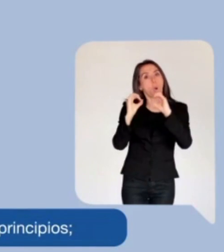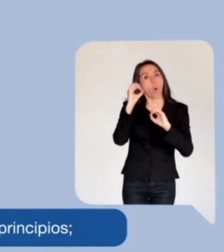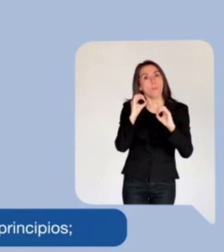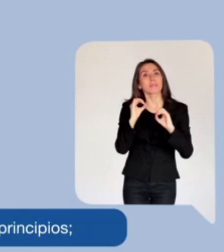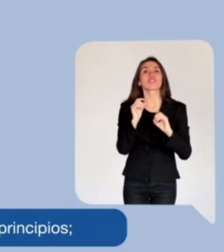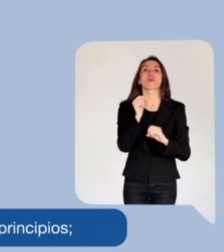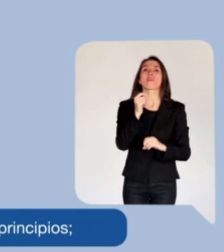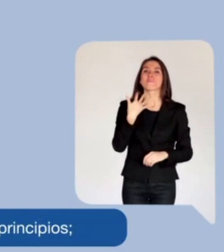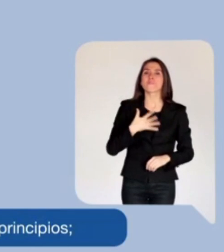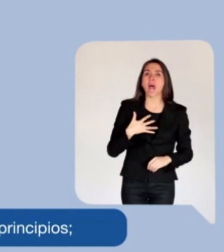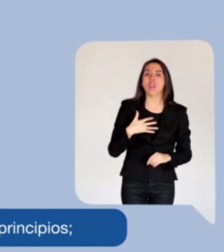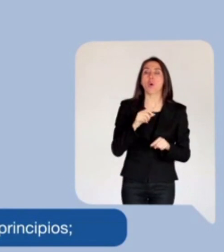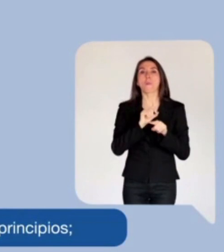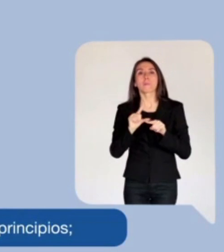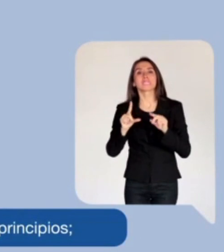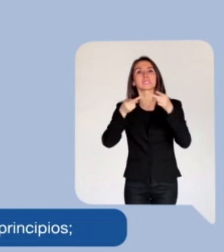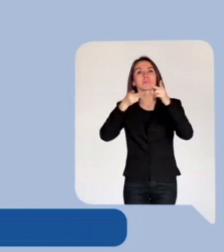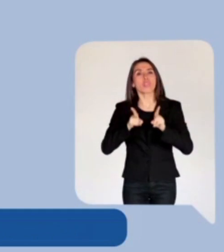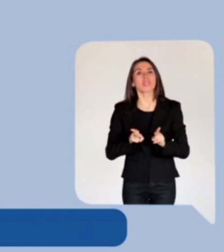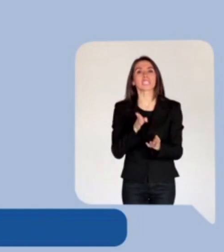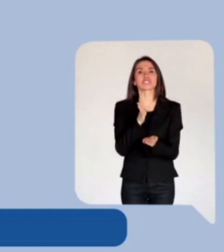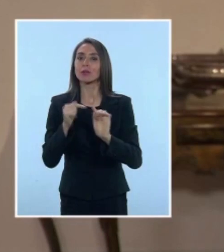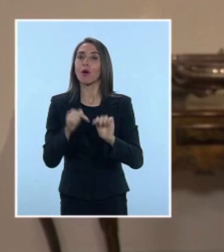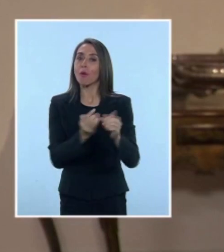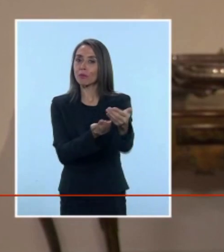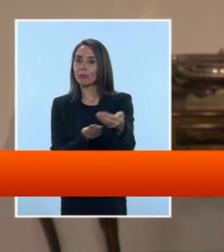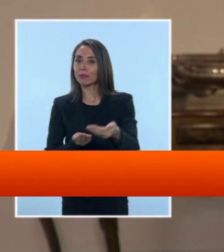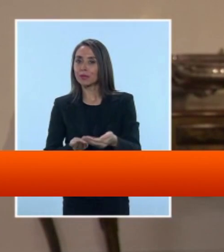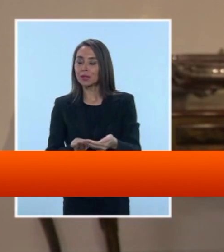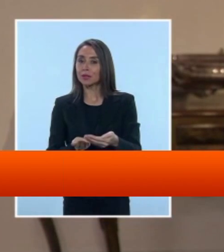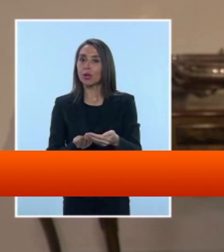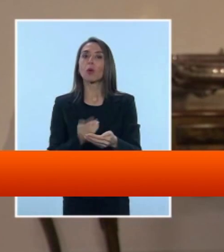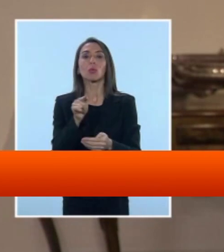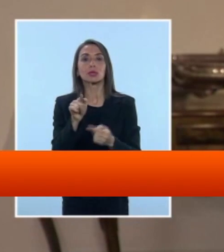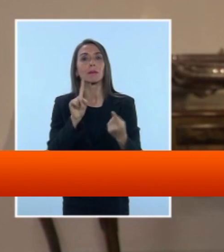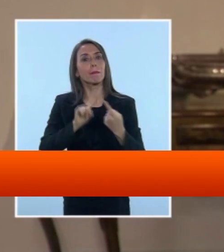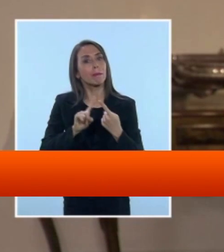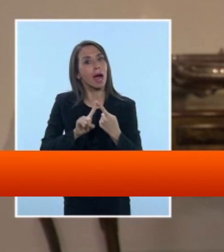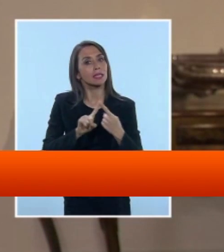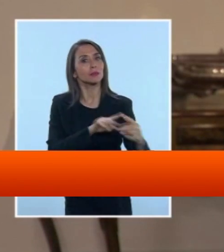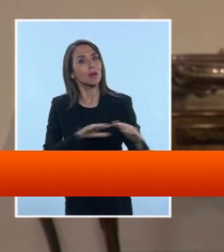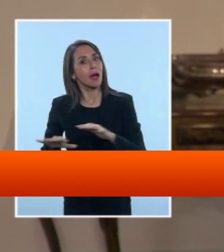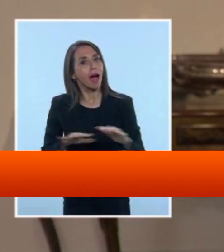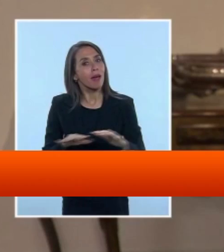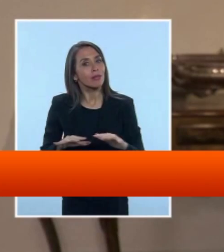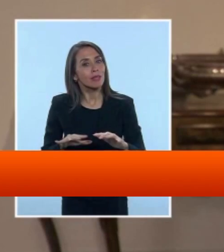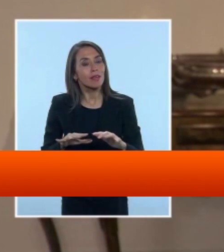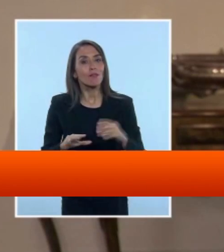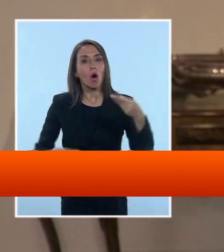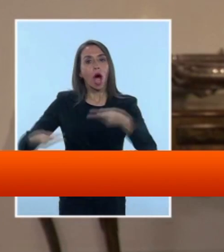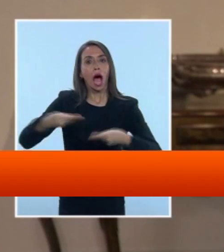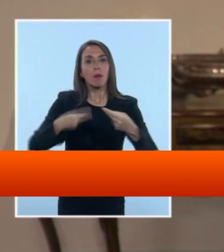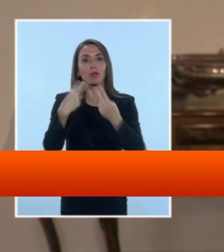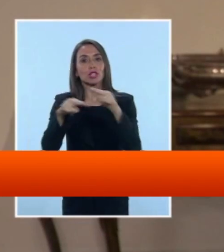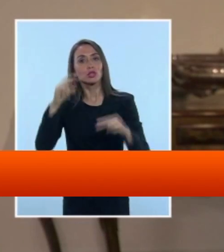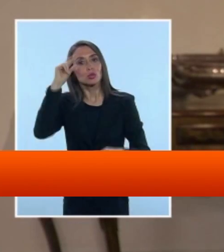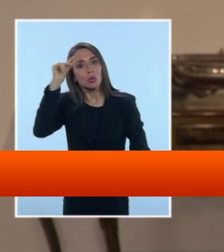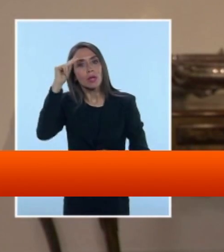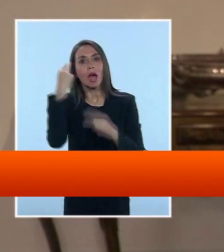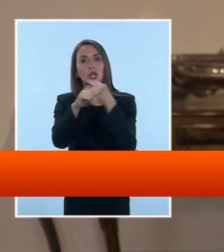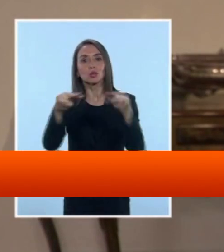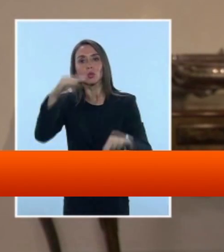nacida en democracia hoy quiero invitarles a que tomen parte activa en el a que aporten con sus ideas su